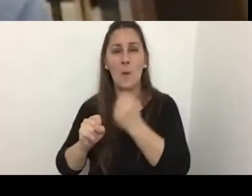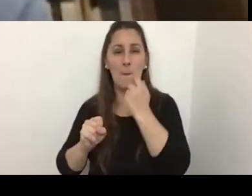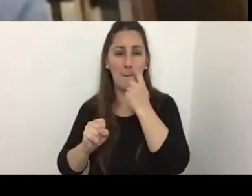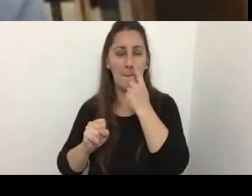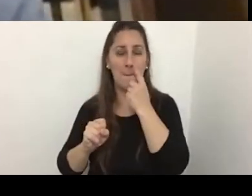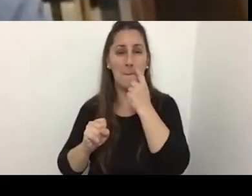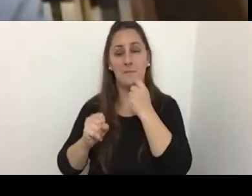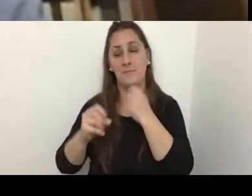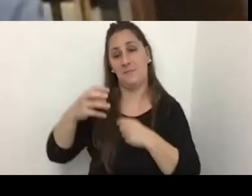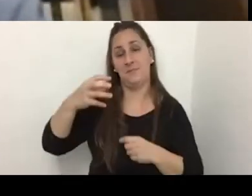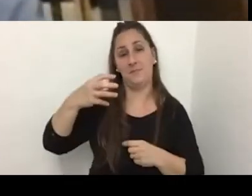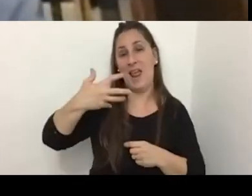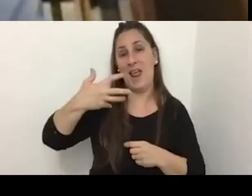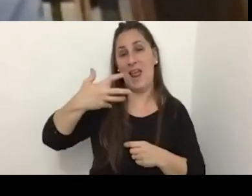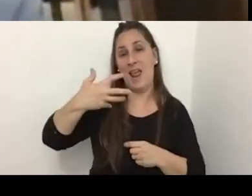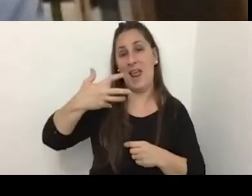sector